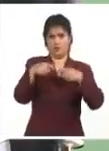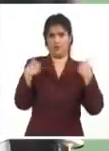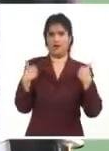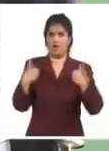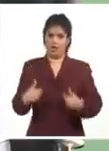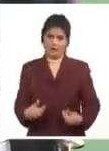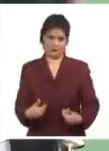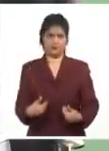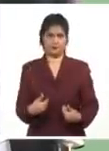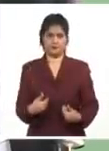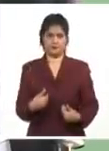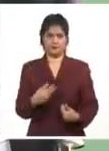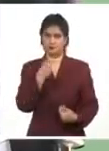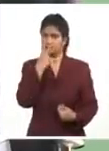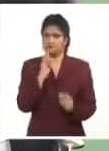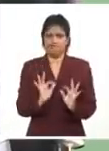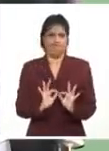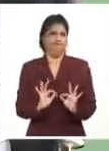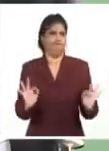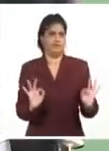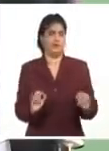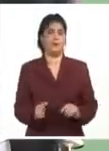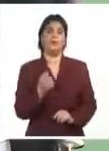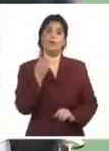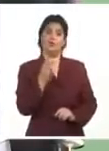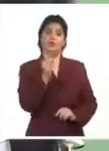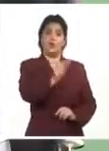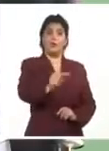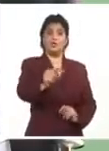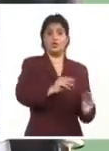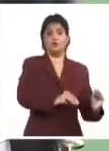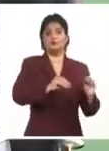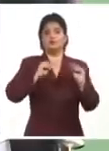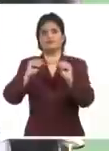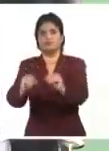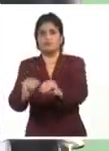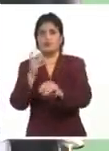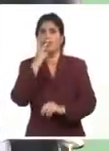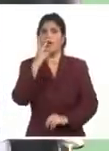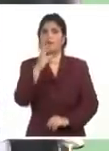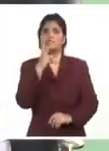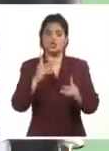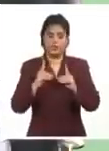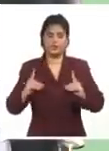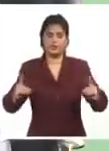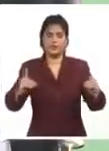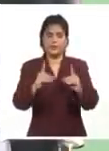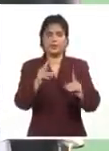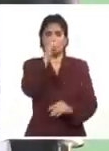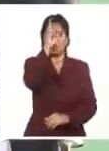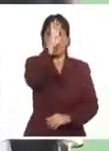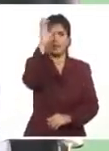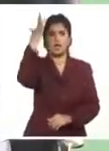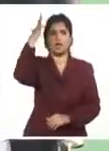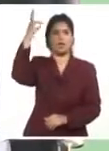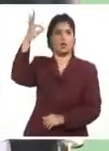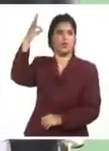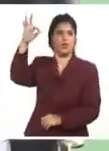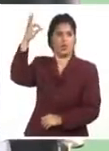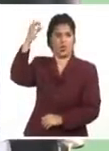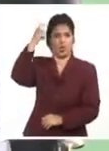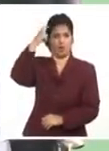remitieron 2 casos al neurológico donde recibieron tratamiento quirúrgico y se remitieron 2 casos más, un niño,